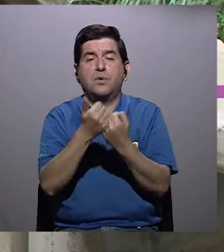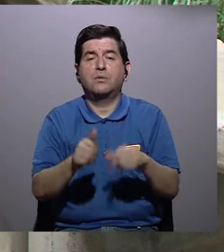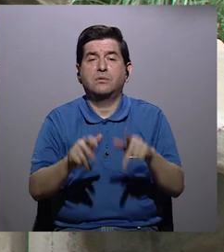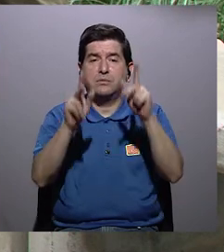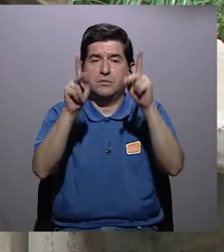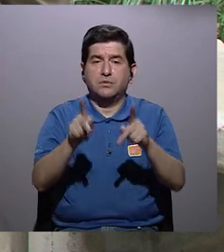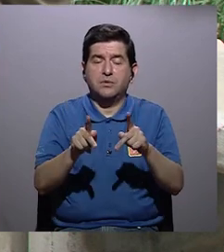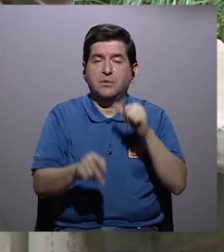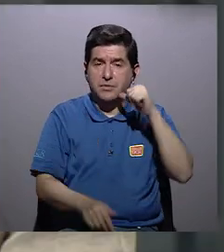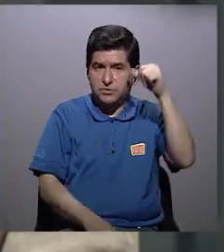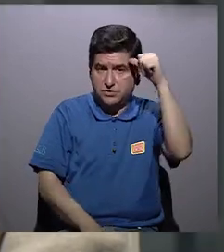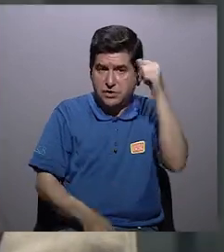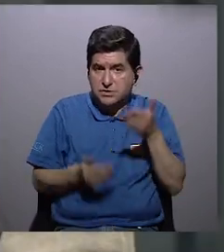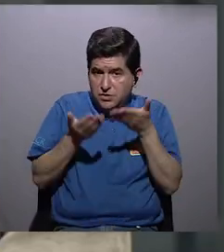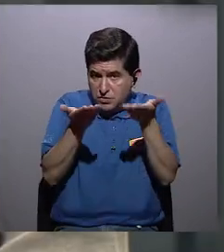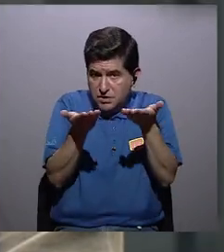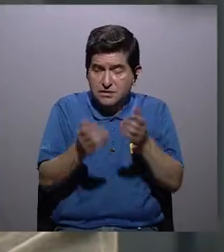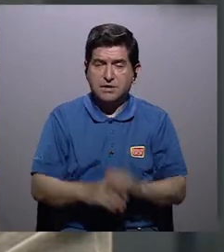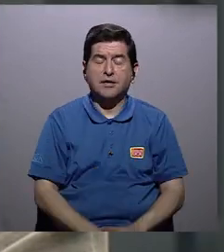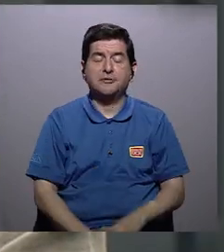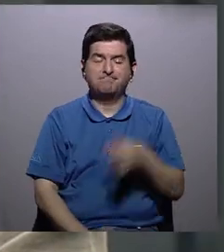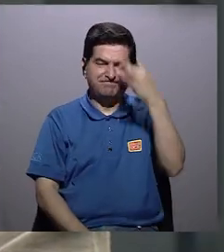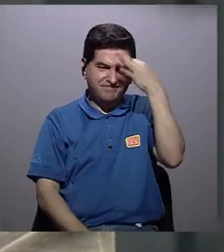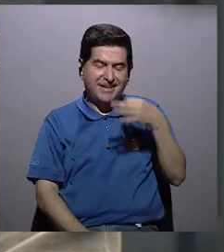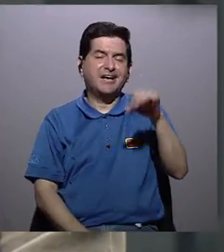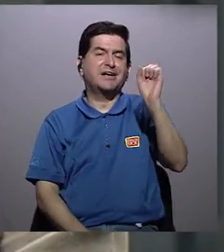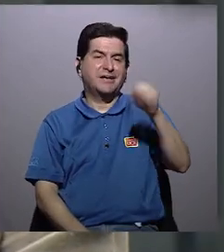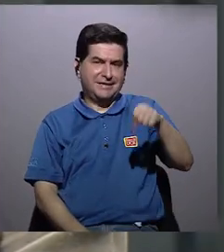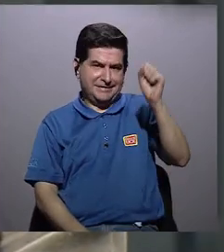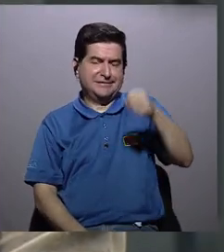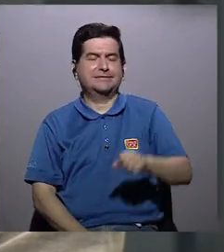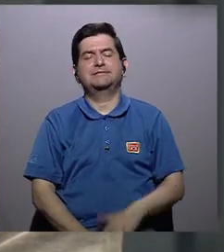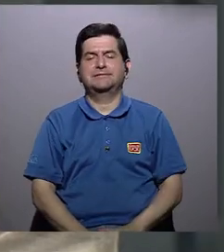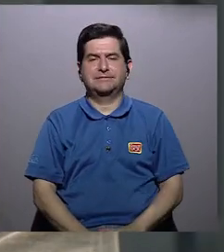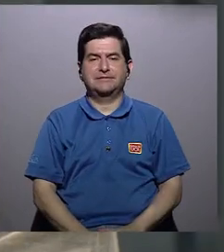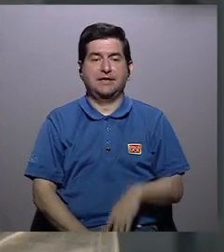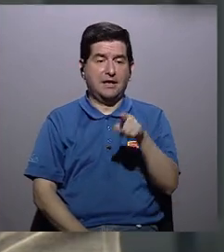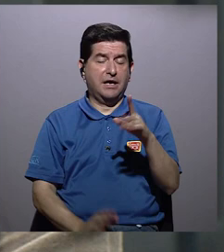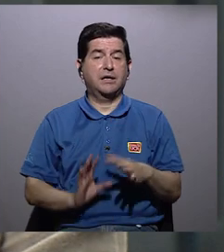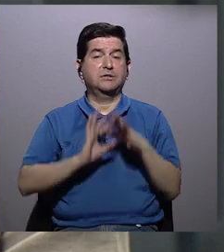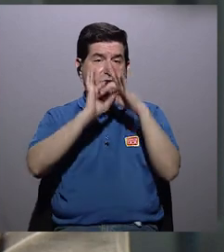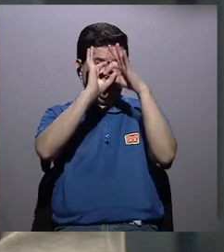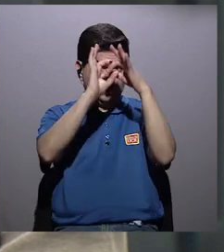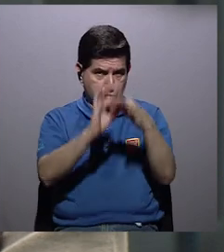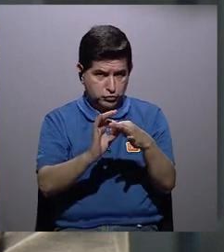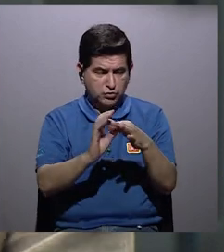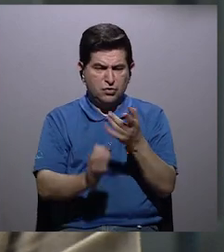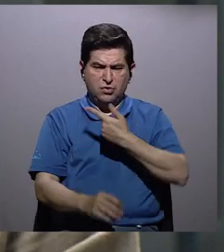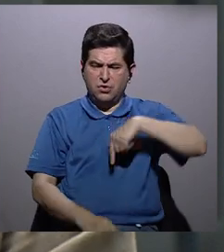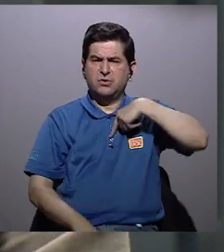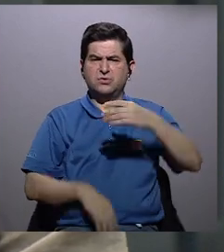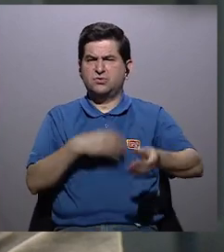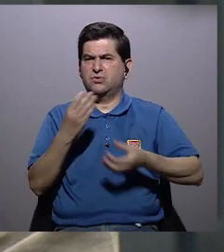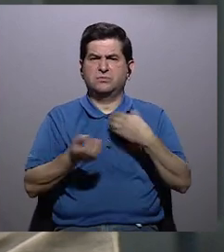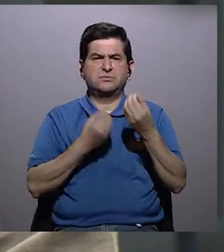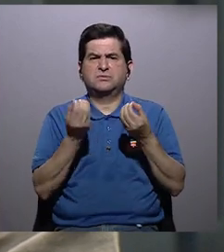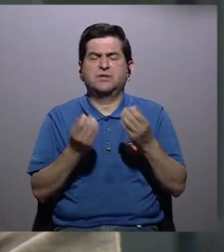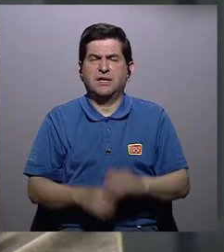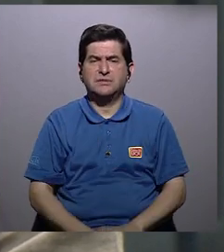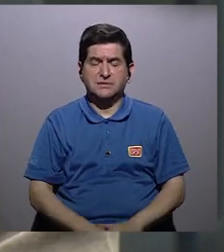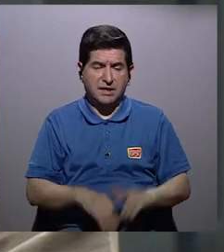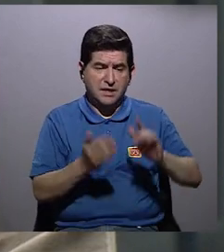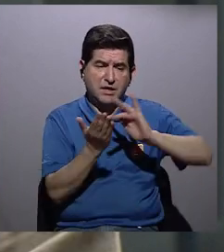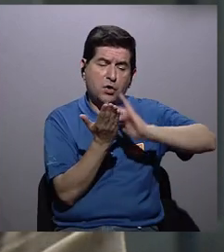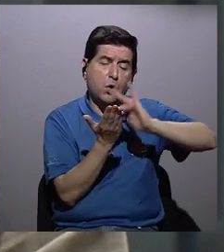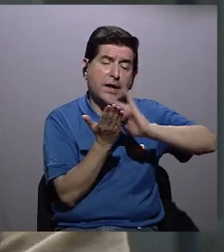personas adultas? Creo que sí, por supuesto, y tiene que ver con qué estamos haciendo, sobre todo con el